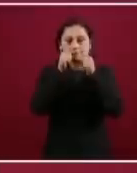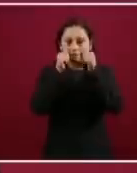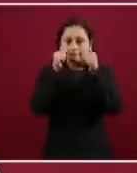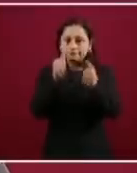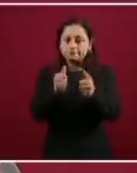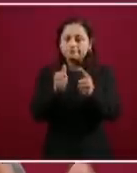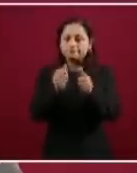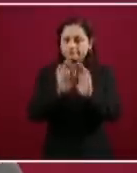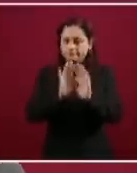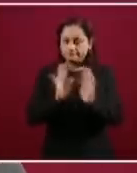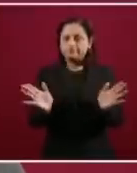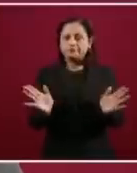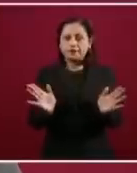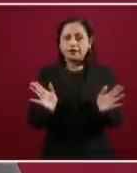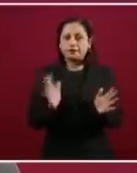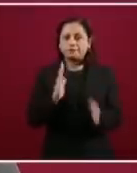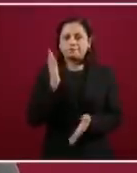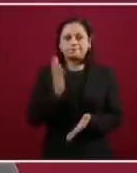que ya